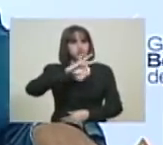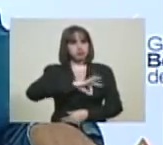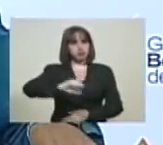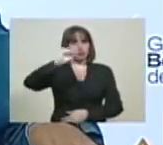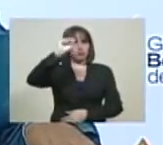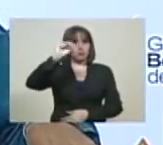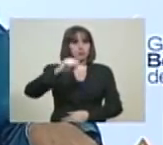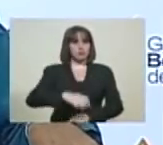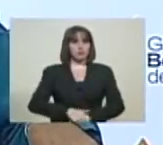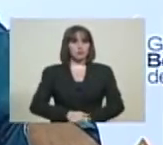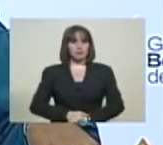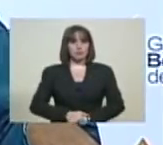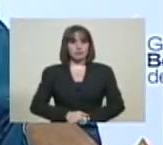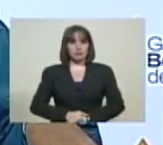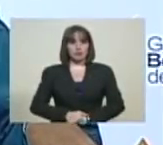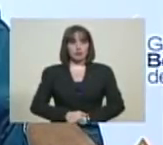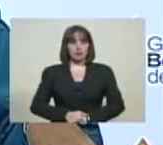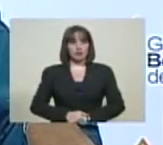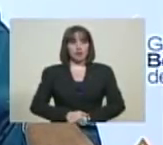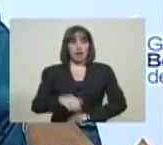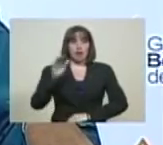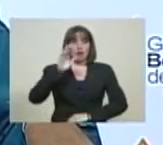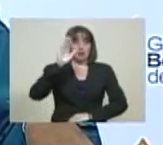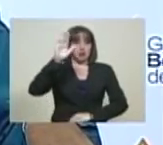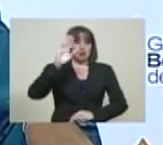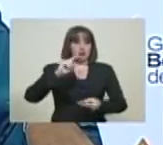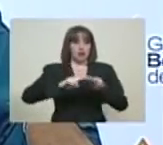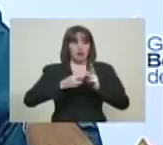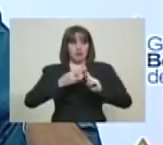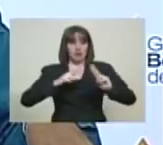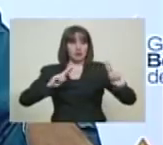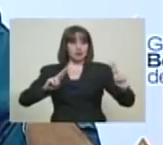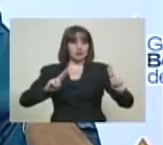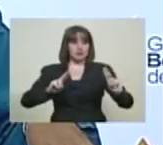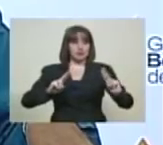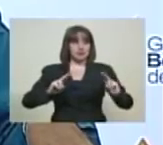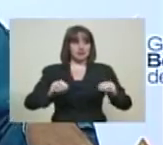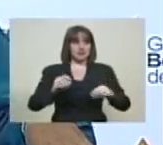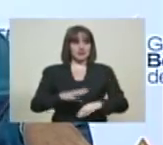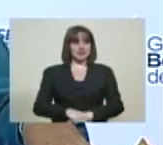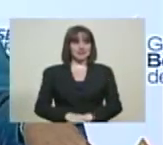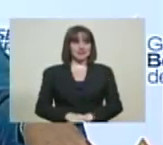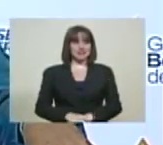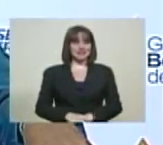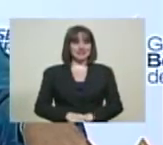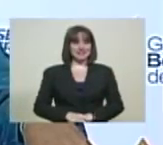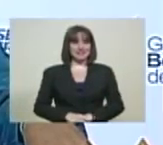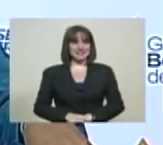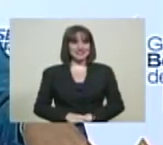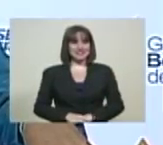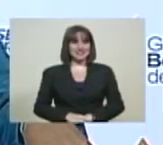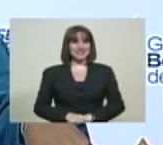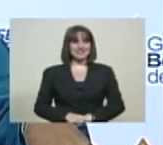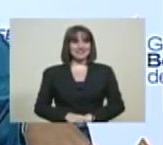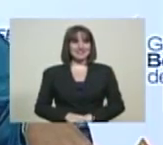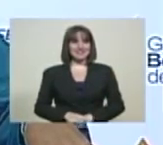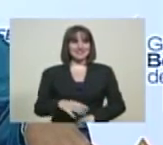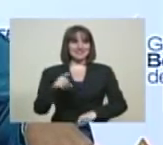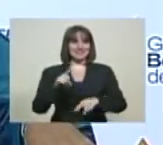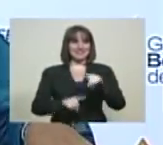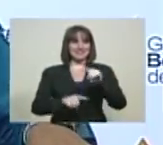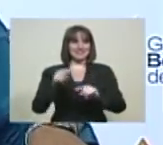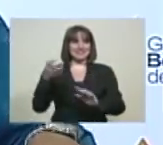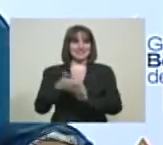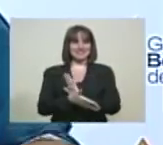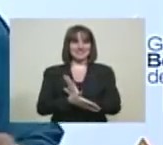y sobre todo consolidar la paz futura con prosperidad y crecimiento económico real de la